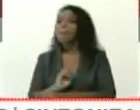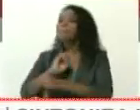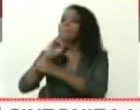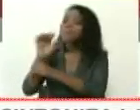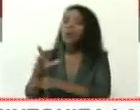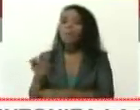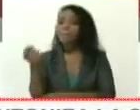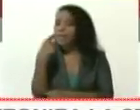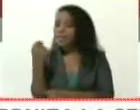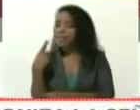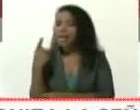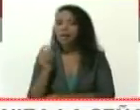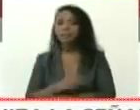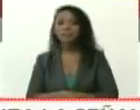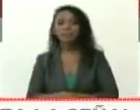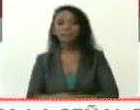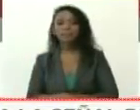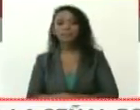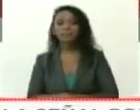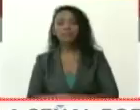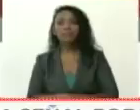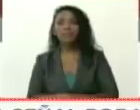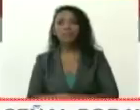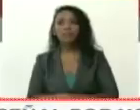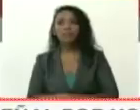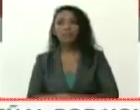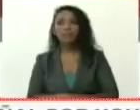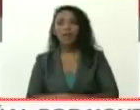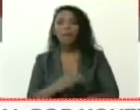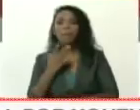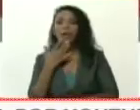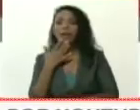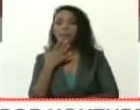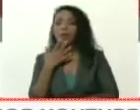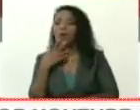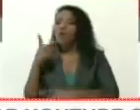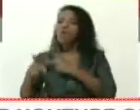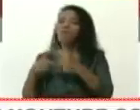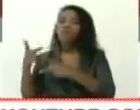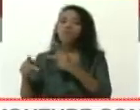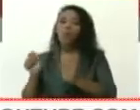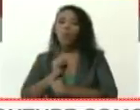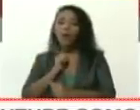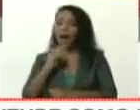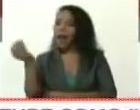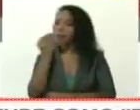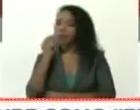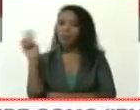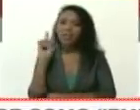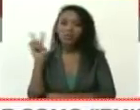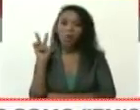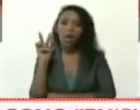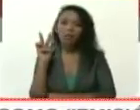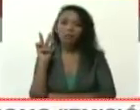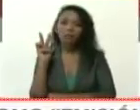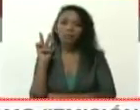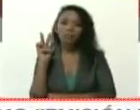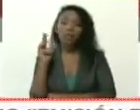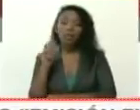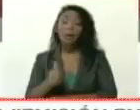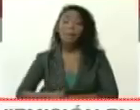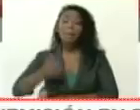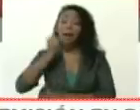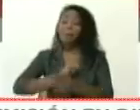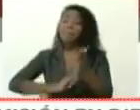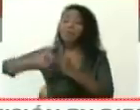medicamentos. Y mire, un kilo de cualquier producto importado de alimentos en Venezuela es mucho más